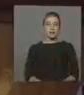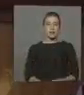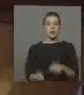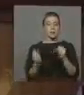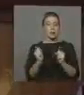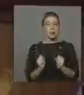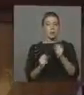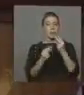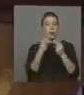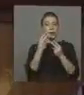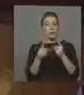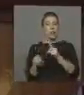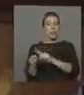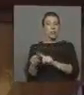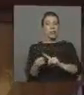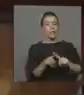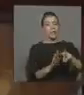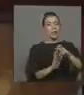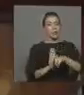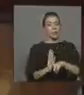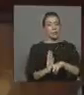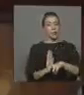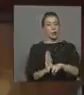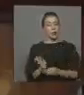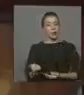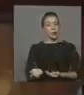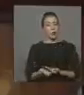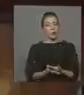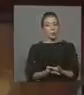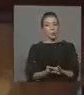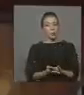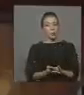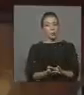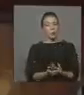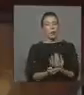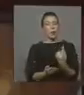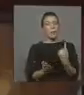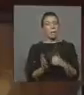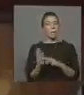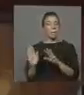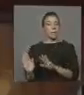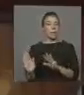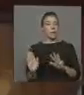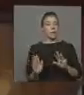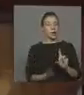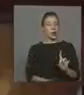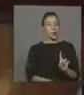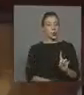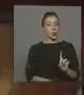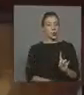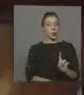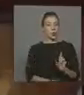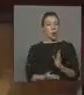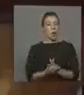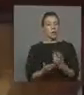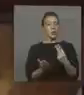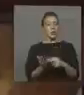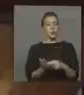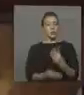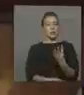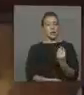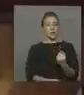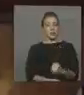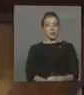puede observar en diversas mociones presentadas entre el año 1991 y hasta el año